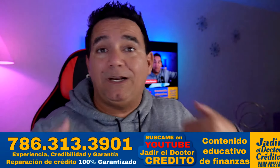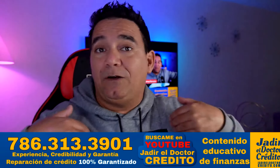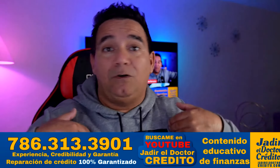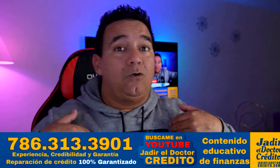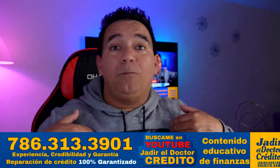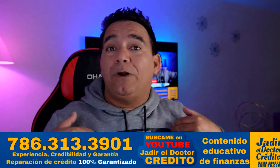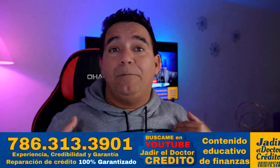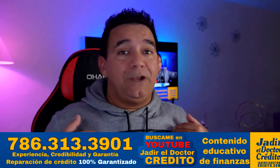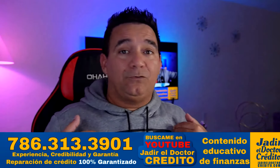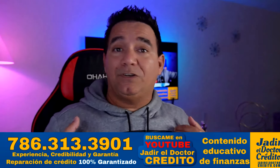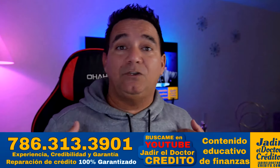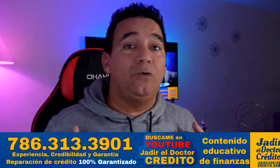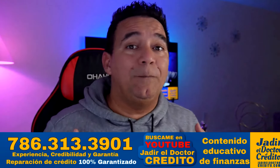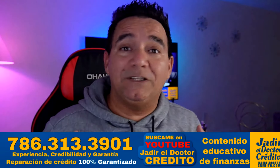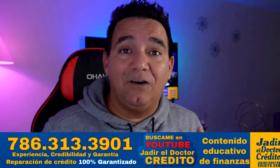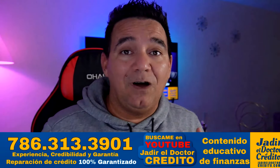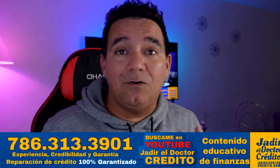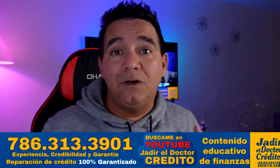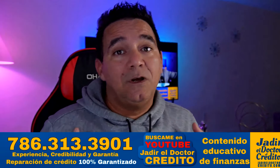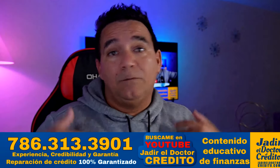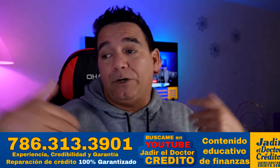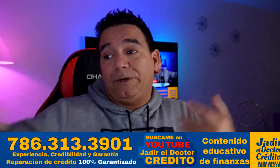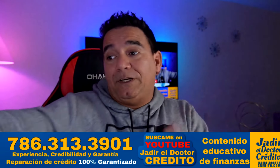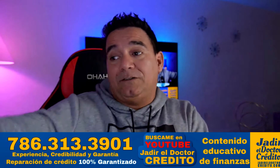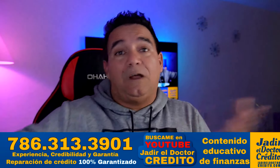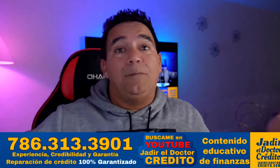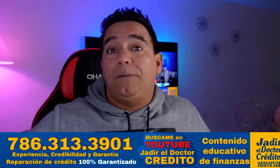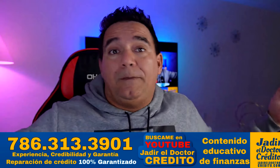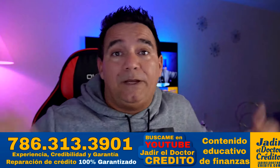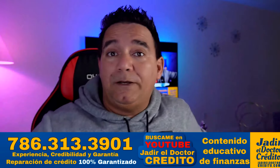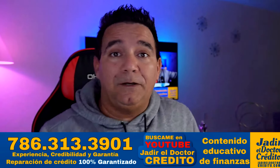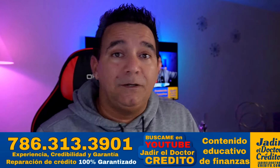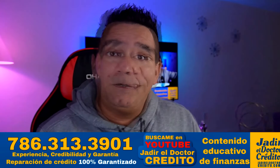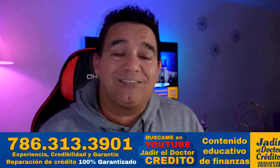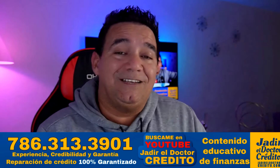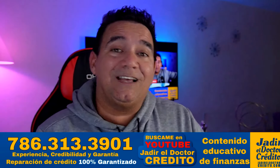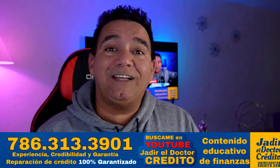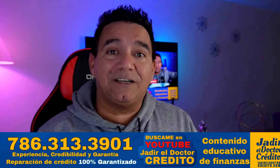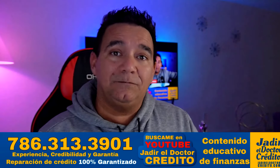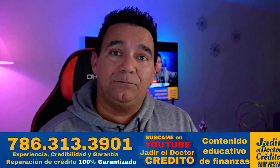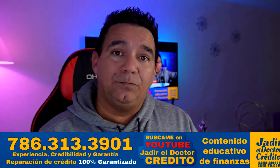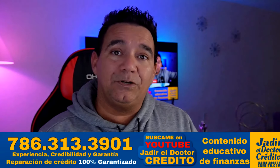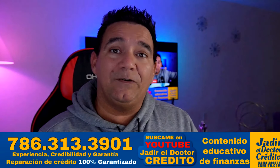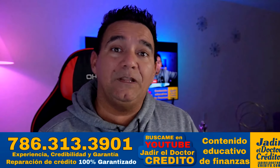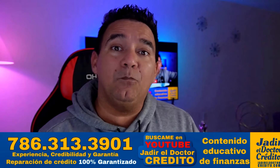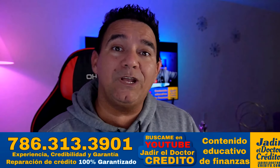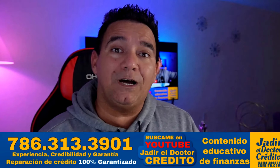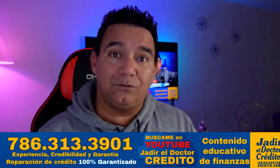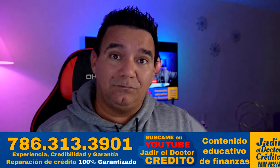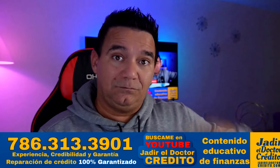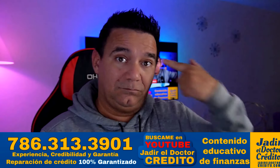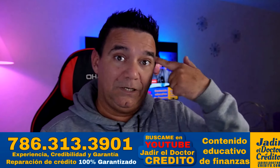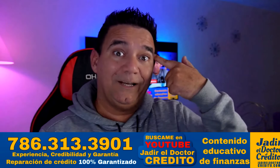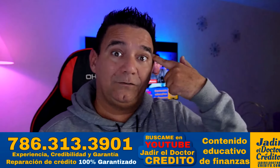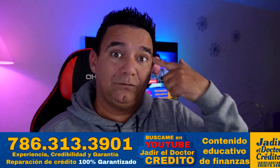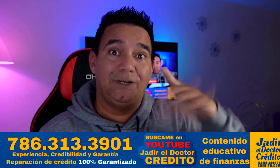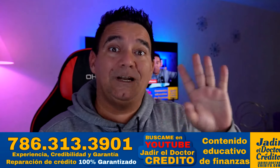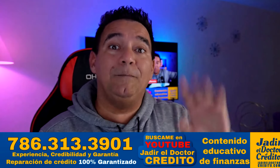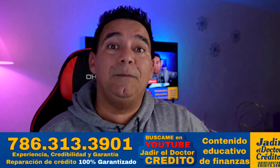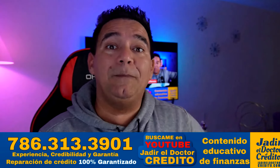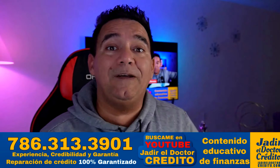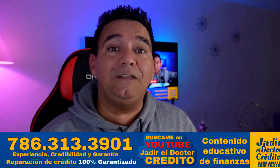Oye, la culpa no es mía, estoy haciendo bien mi trabajo. Pero mira, las MIPYME me hacen la guerra porque venden muy caro. Mira para